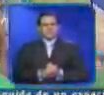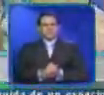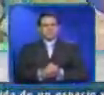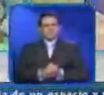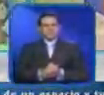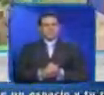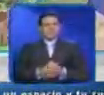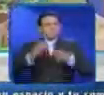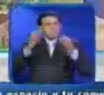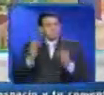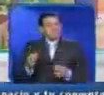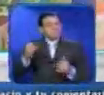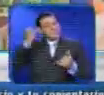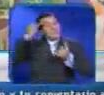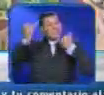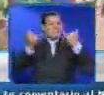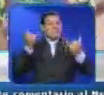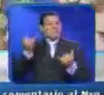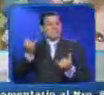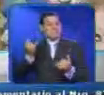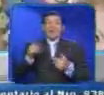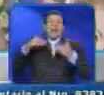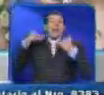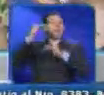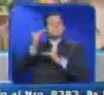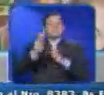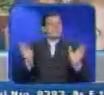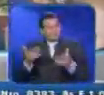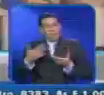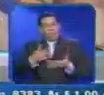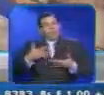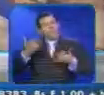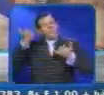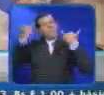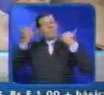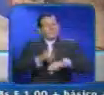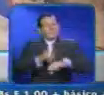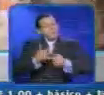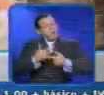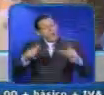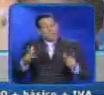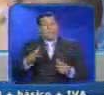En definitiva, la creatividad no tiene límites a la hora de aprovechar su tiempo libre